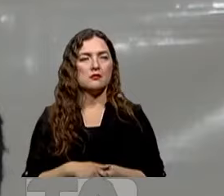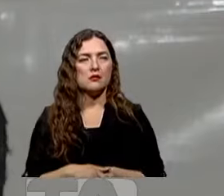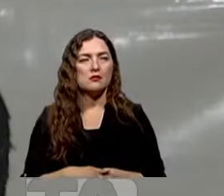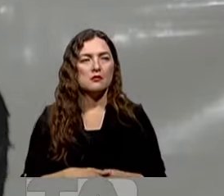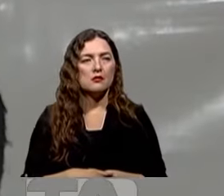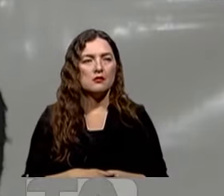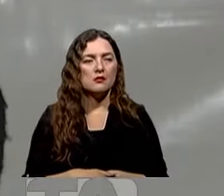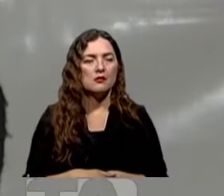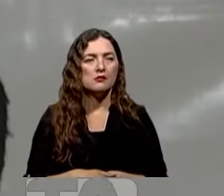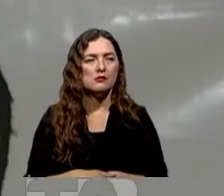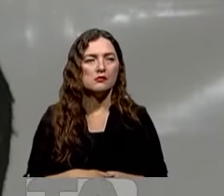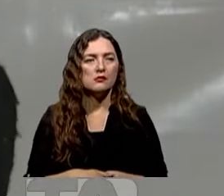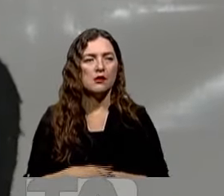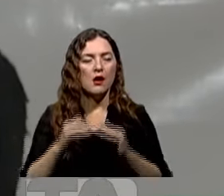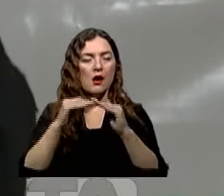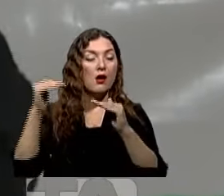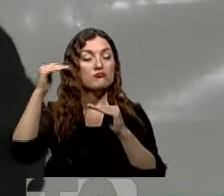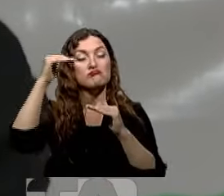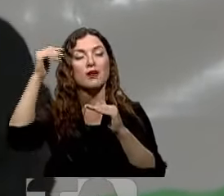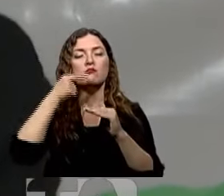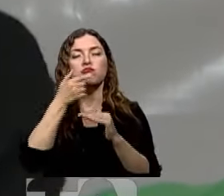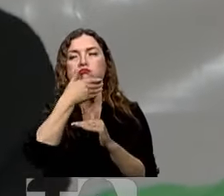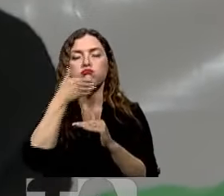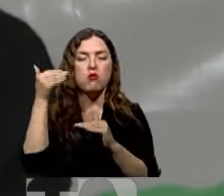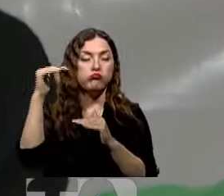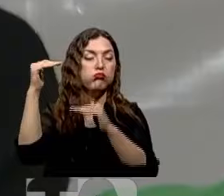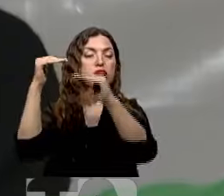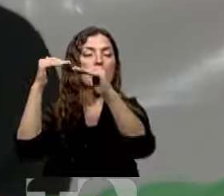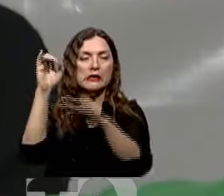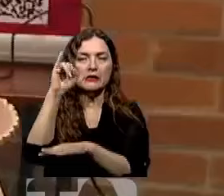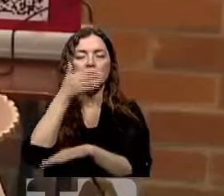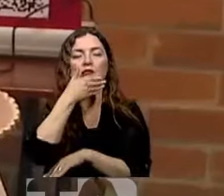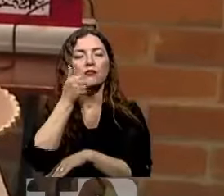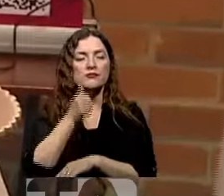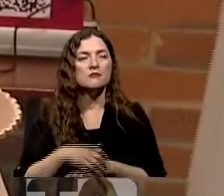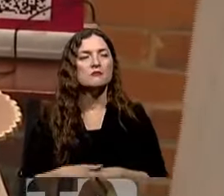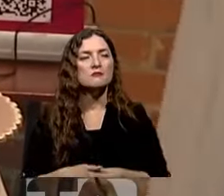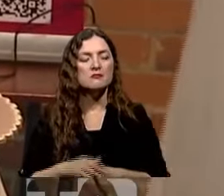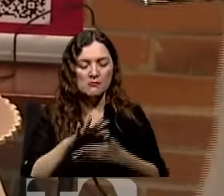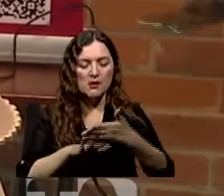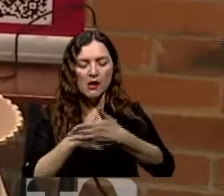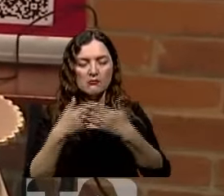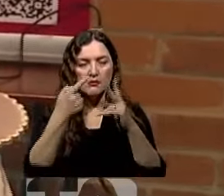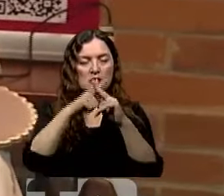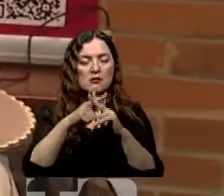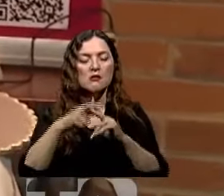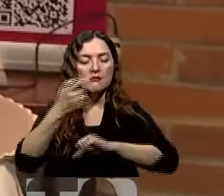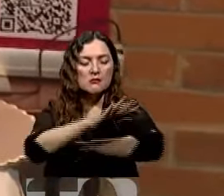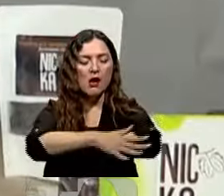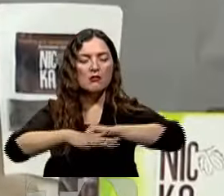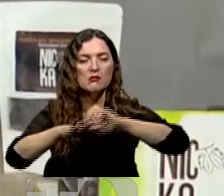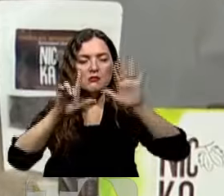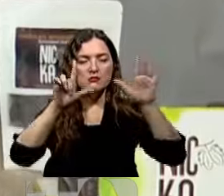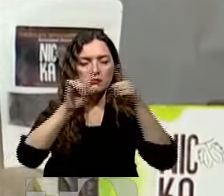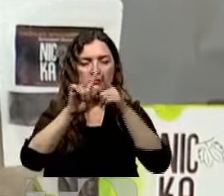en un nivel de mejor producción, sino también de mejor en industrializar los productos. El cronograma inicia en Morona, Santiago, del 7